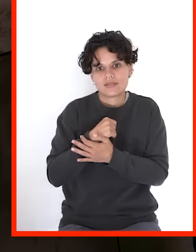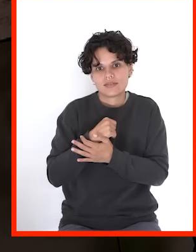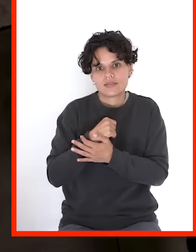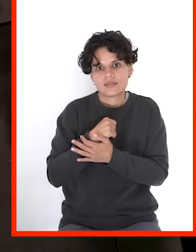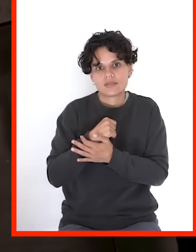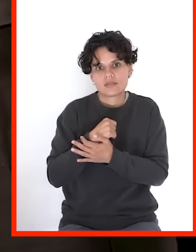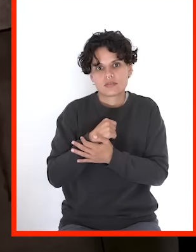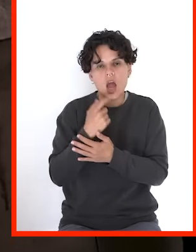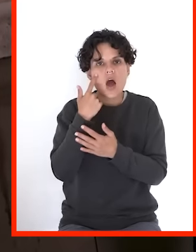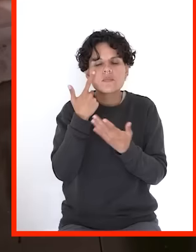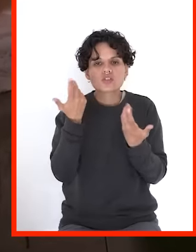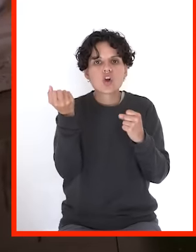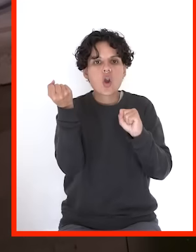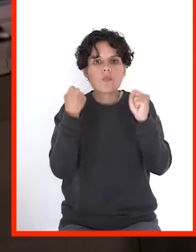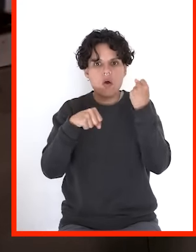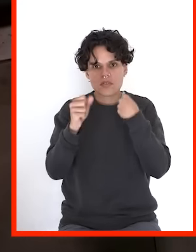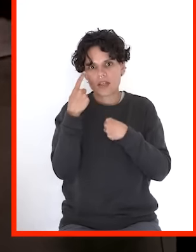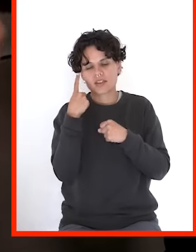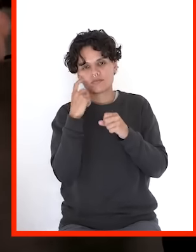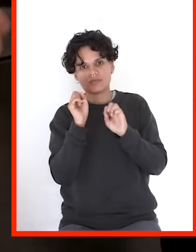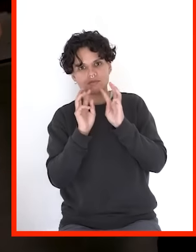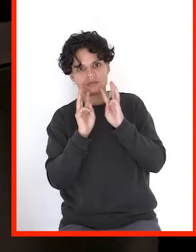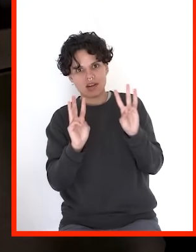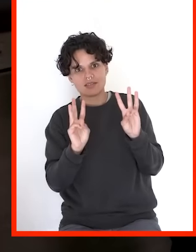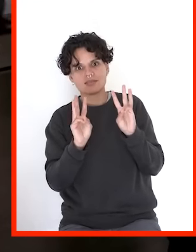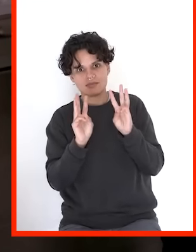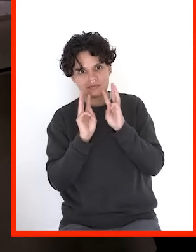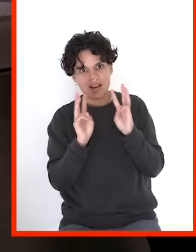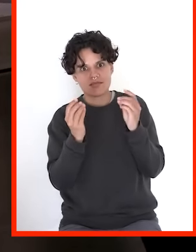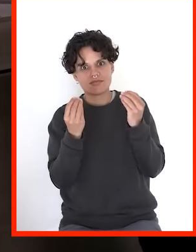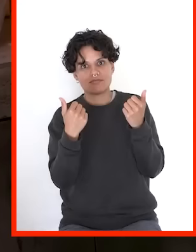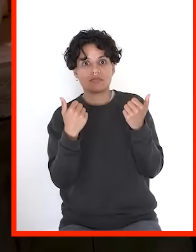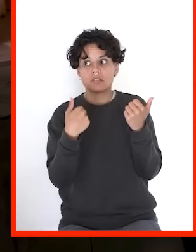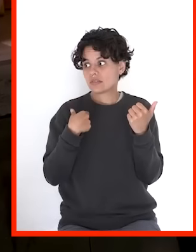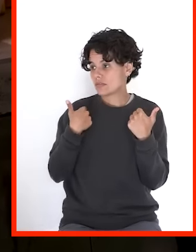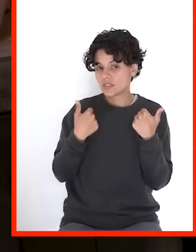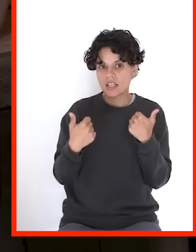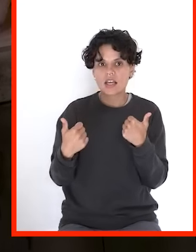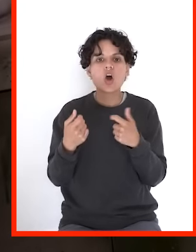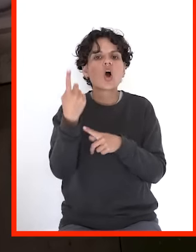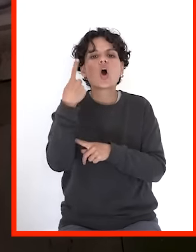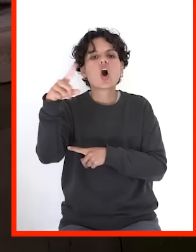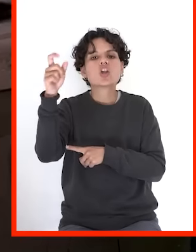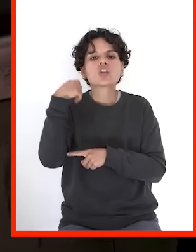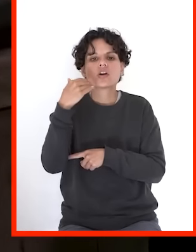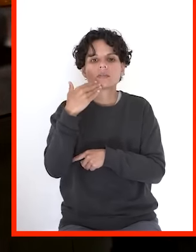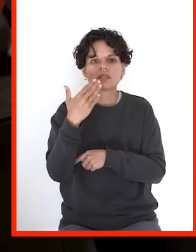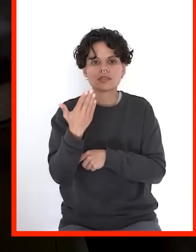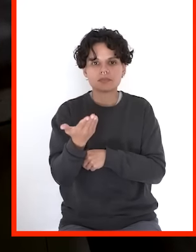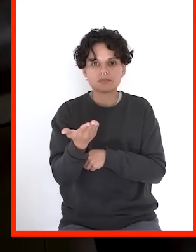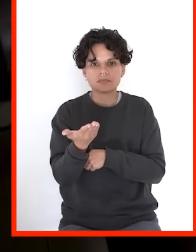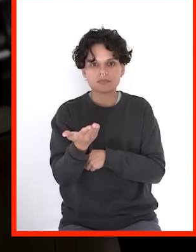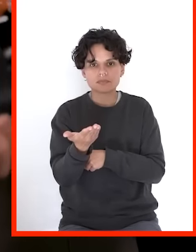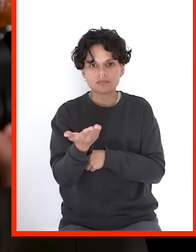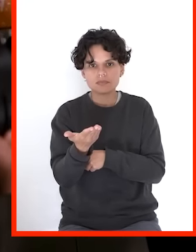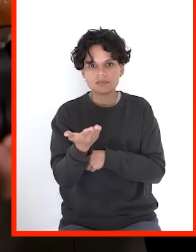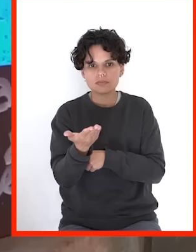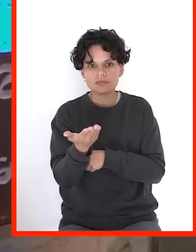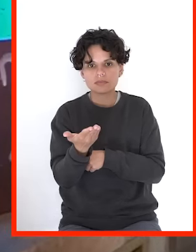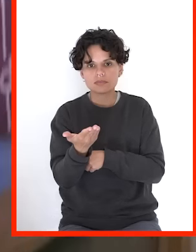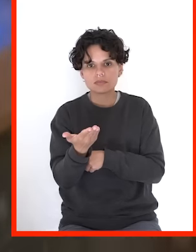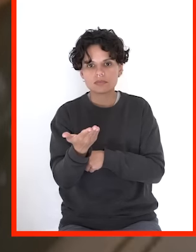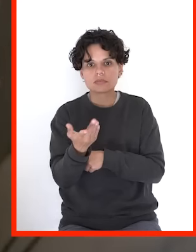¿eh? ¿Qué? Como movimiento más... Salió bien hace rato que... El de la grulla, que es como es más fluido. Más, ¿cachai? Como más hasta ahí.